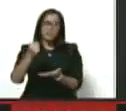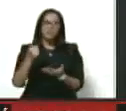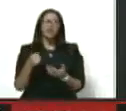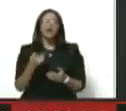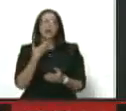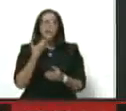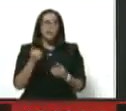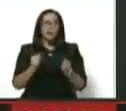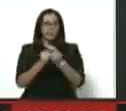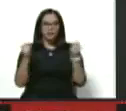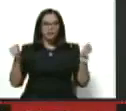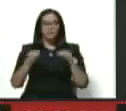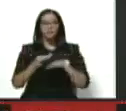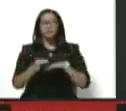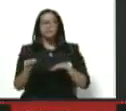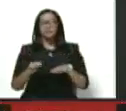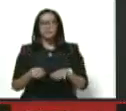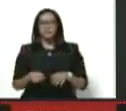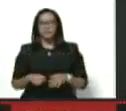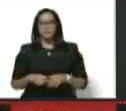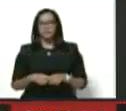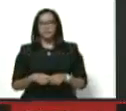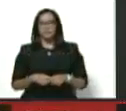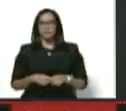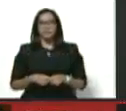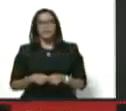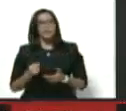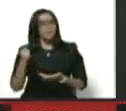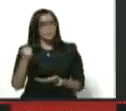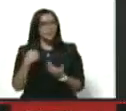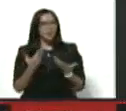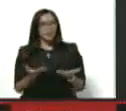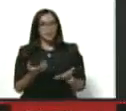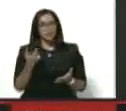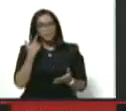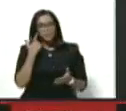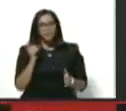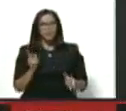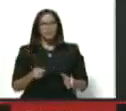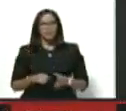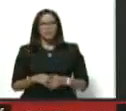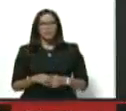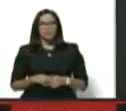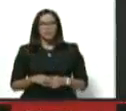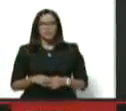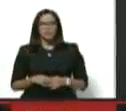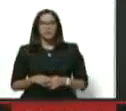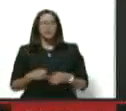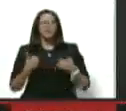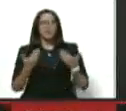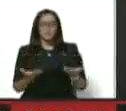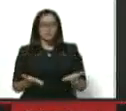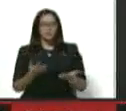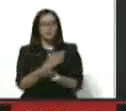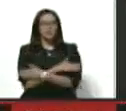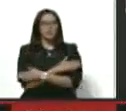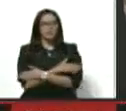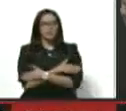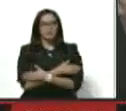por municipio. ¿Qué premio le vamos a dar? Estamos viendo. Pero va a recibir su